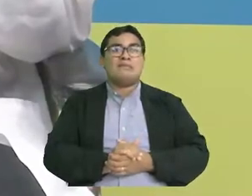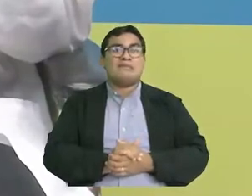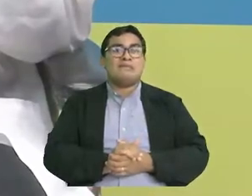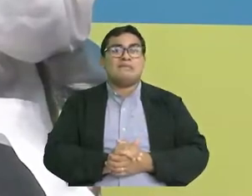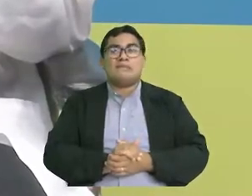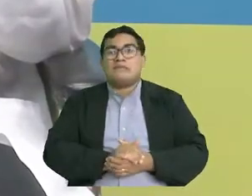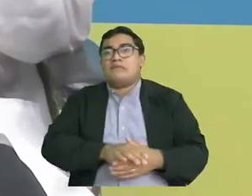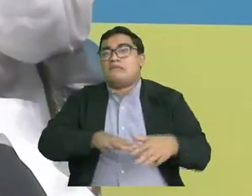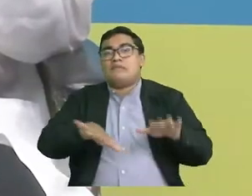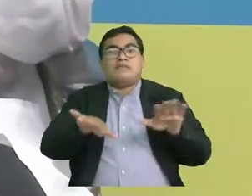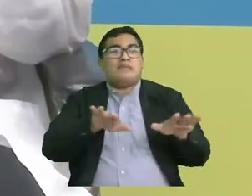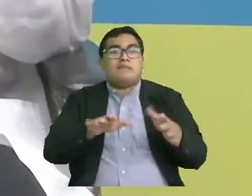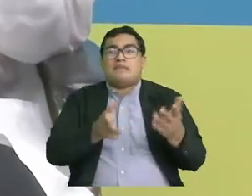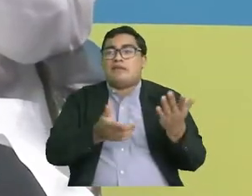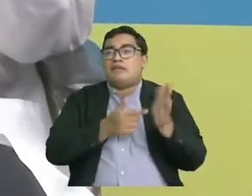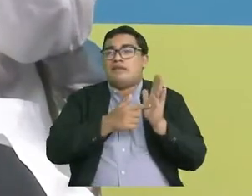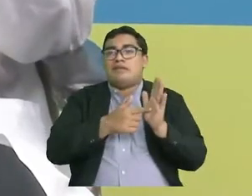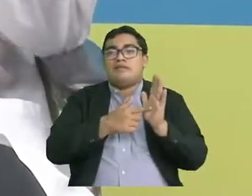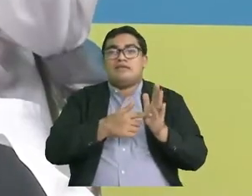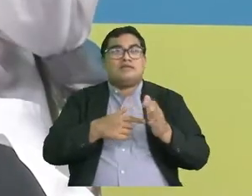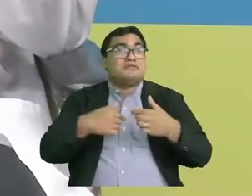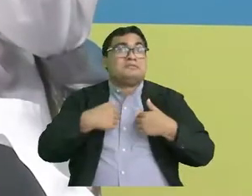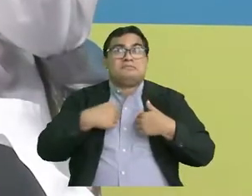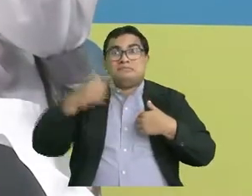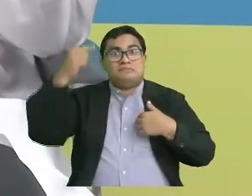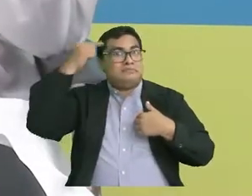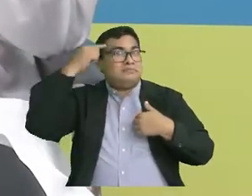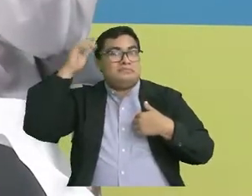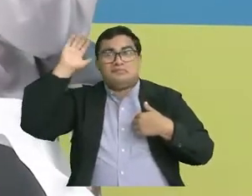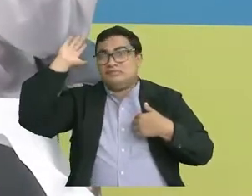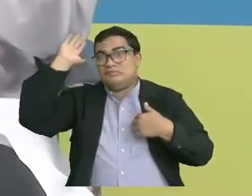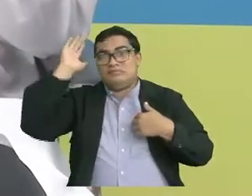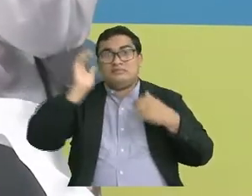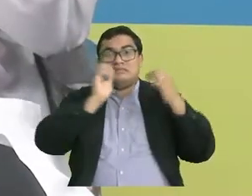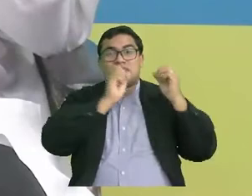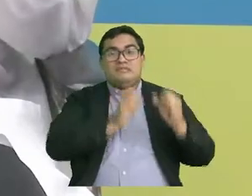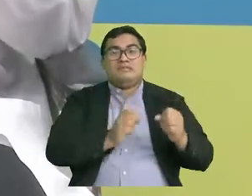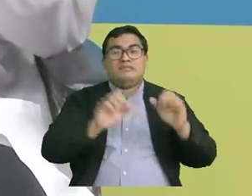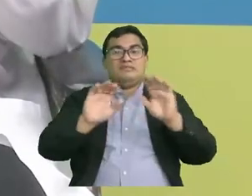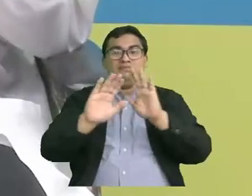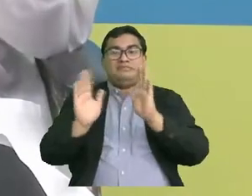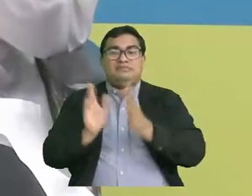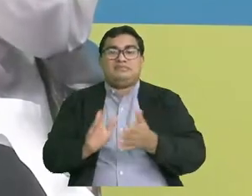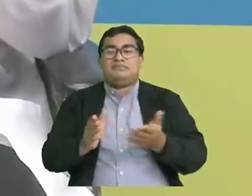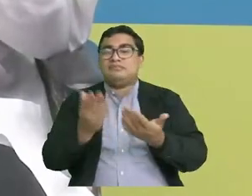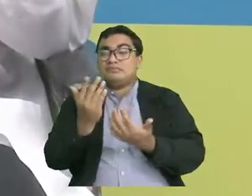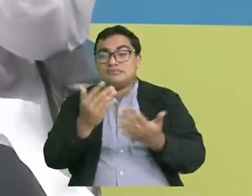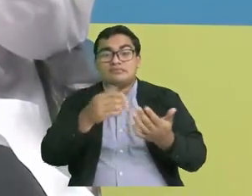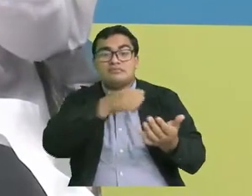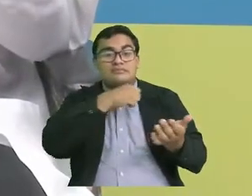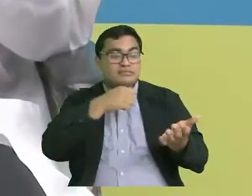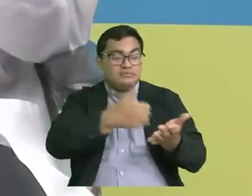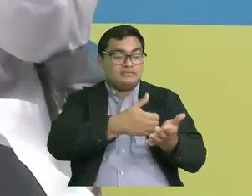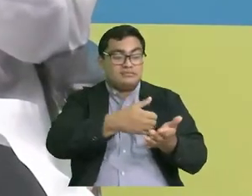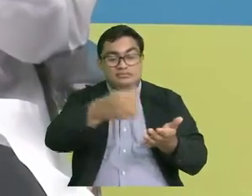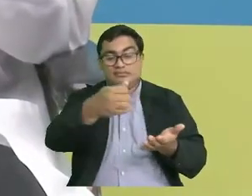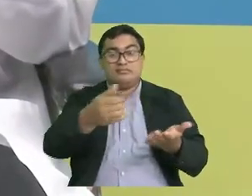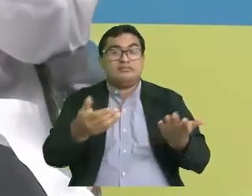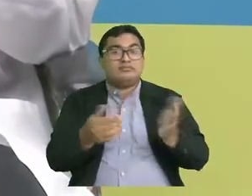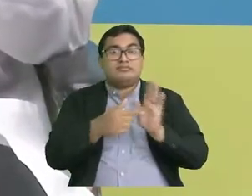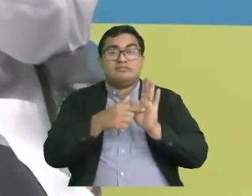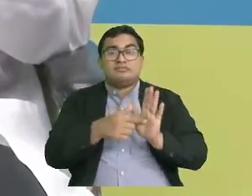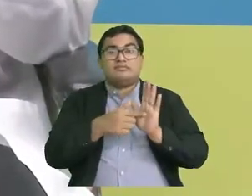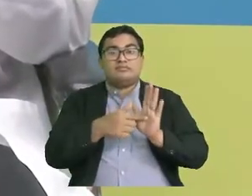puede decir a alguien, sí, es que no sabemos si es varón o es mujer porque van a hacerle unos exámenes y esto y el otro. Eso